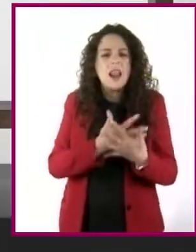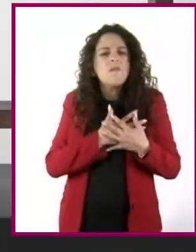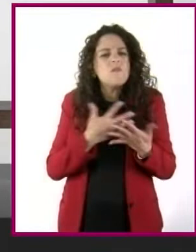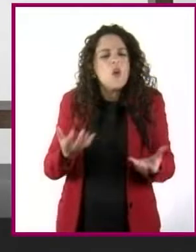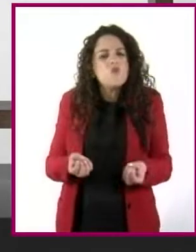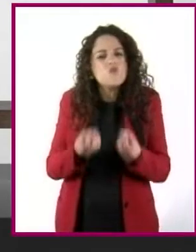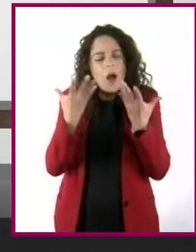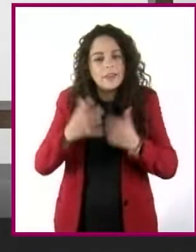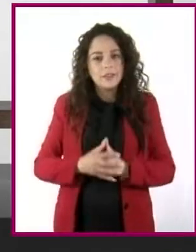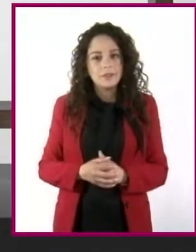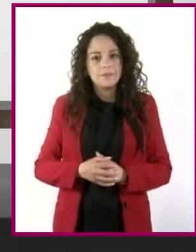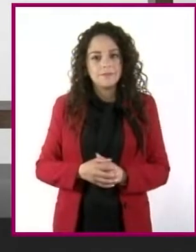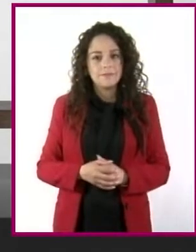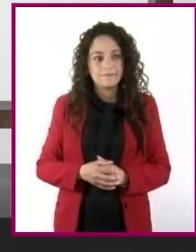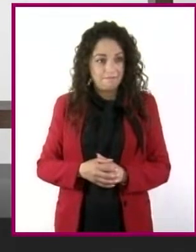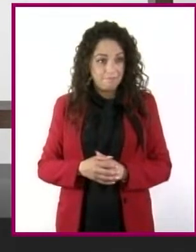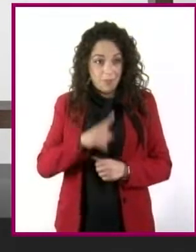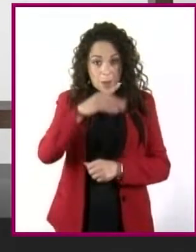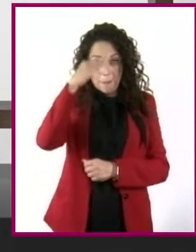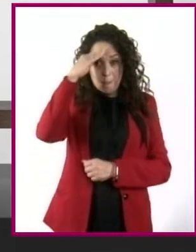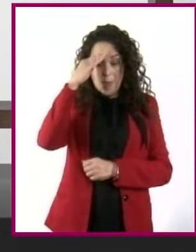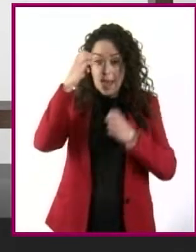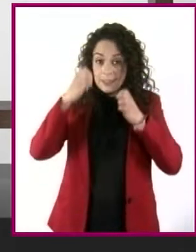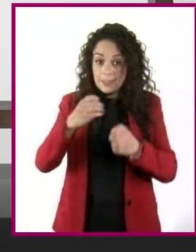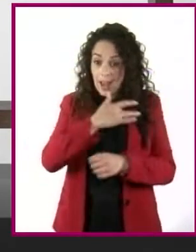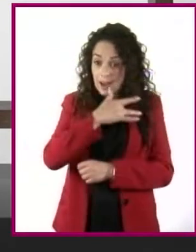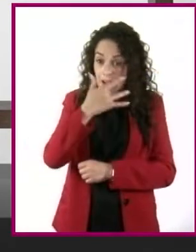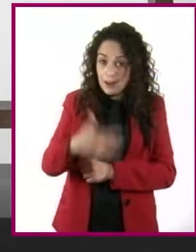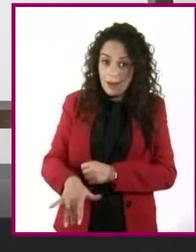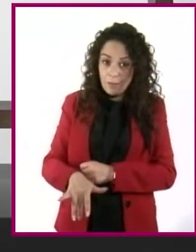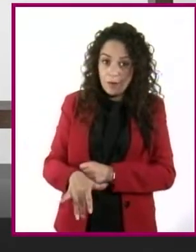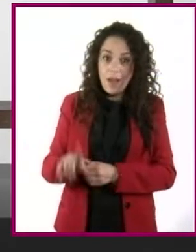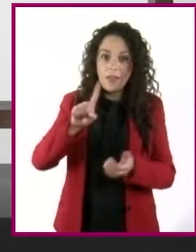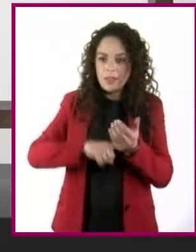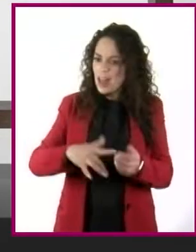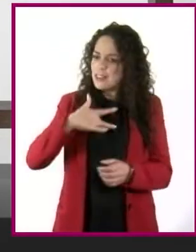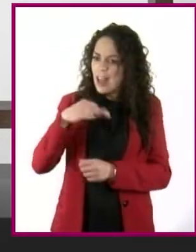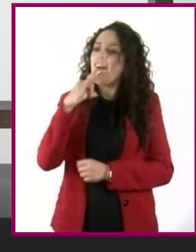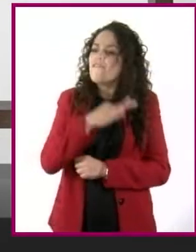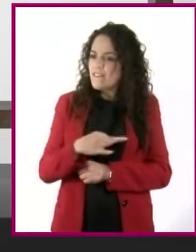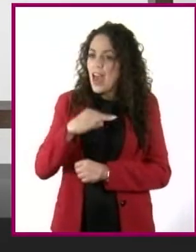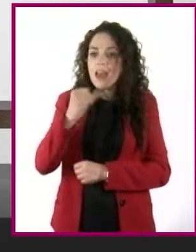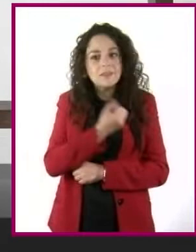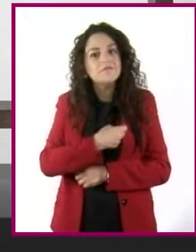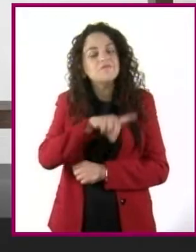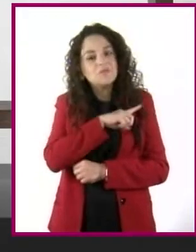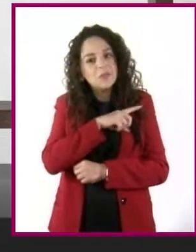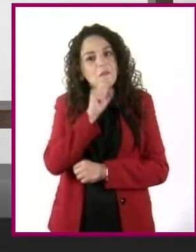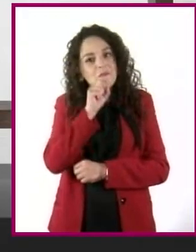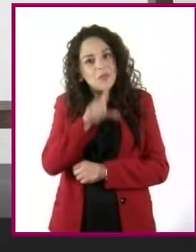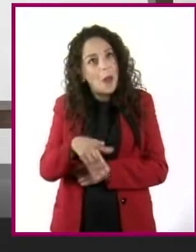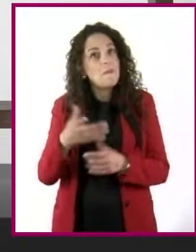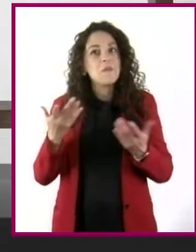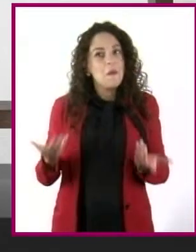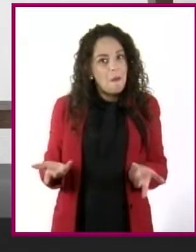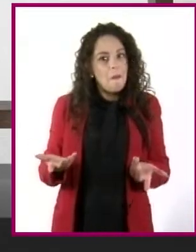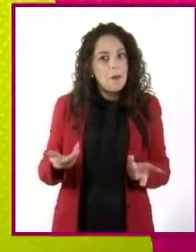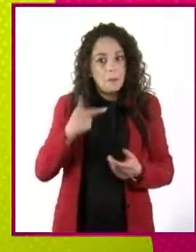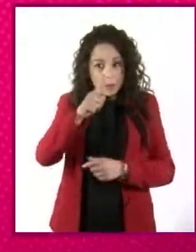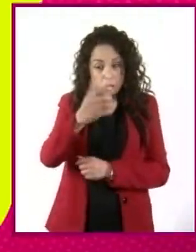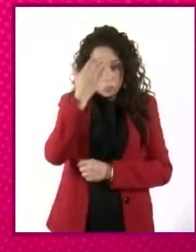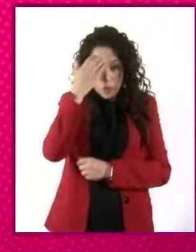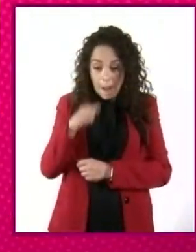¿Quién hubiera pensado que estar enamorado podría hacernos sentir no solo más felices, sino más sanos también? Pero, ¿conocen los mitos del